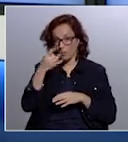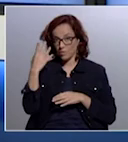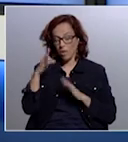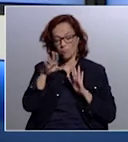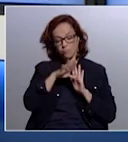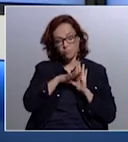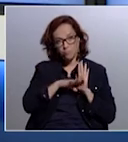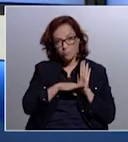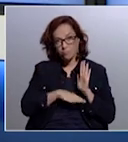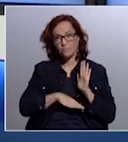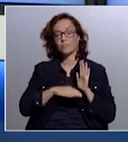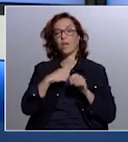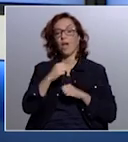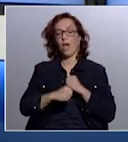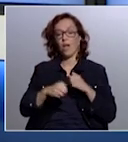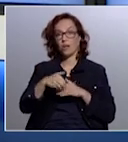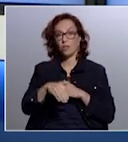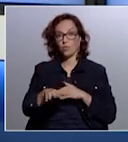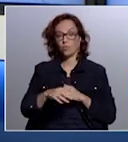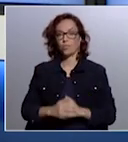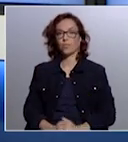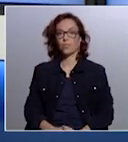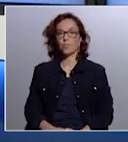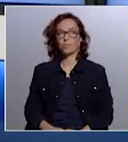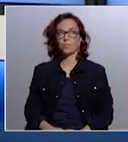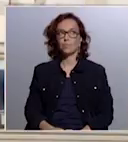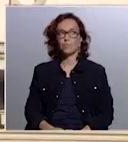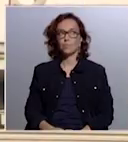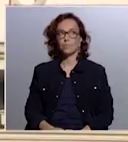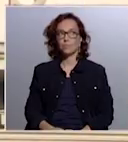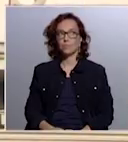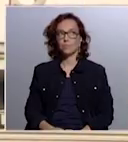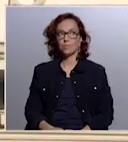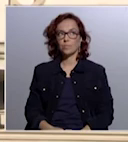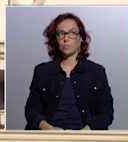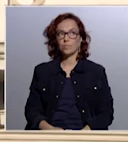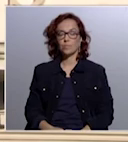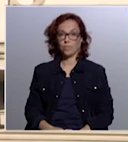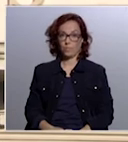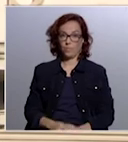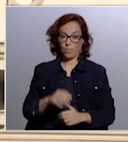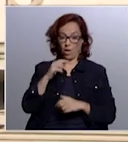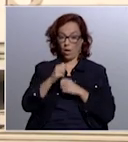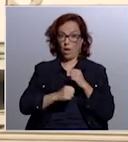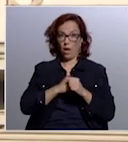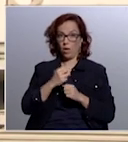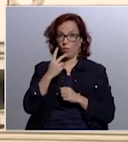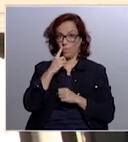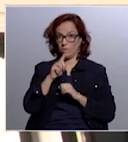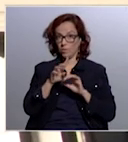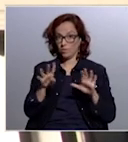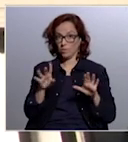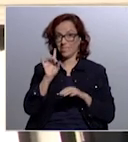y desde la temporada 2019 vamos con ello y luego con la entrevista este 2019 se cumplen